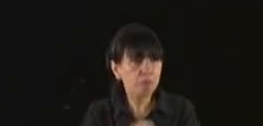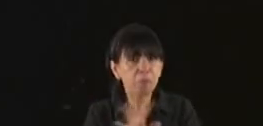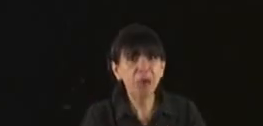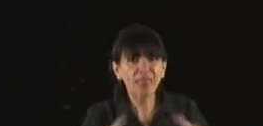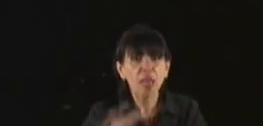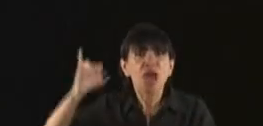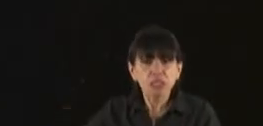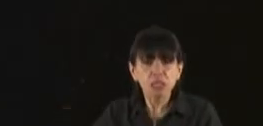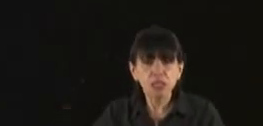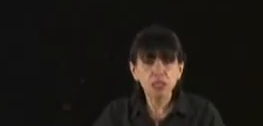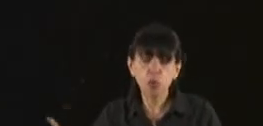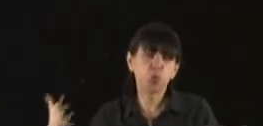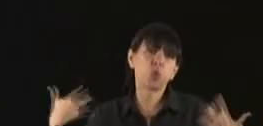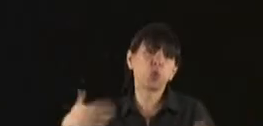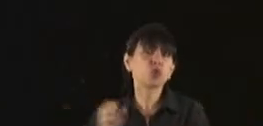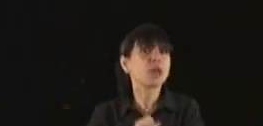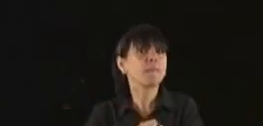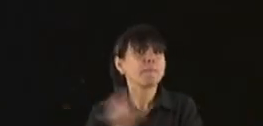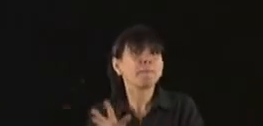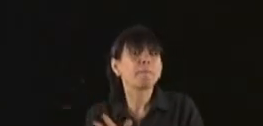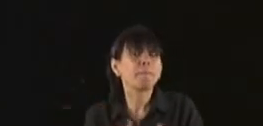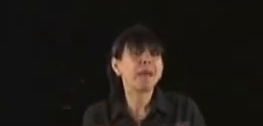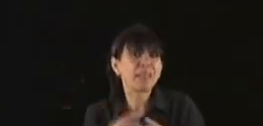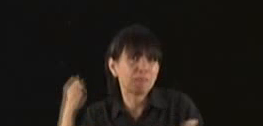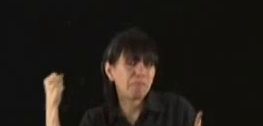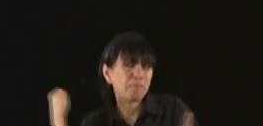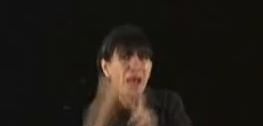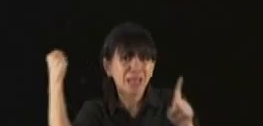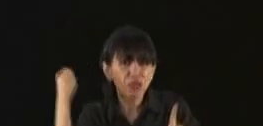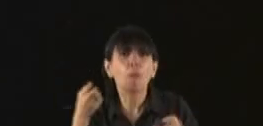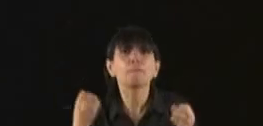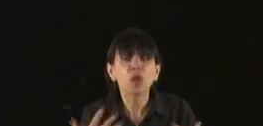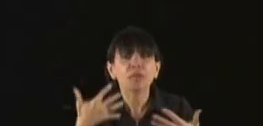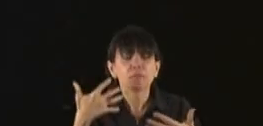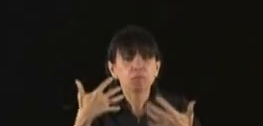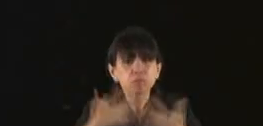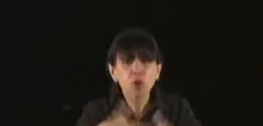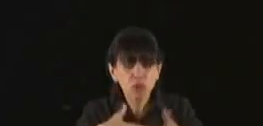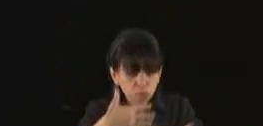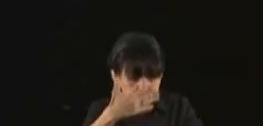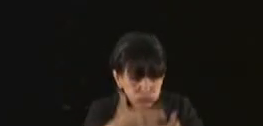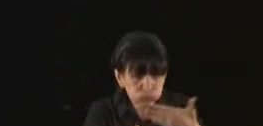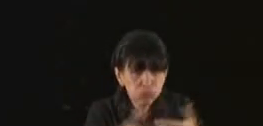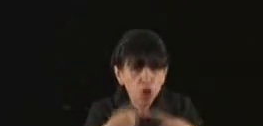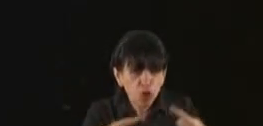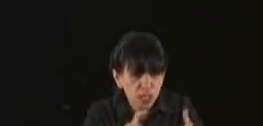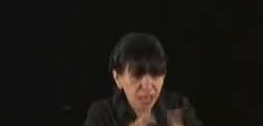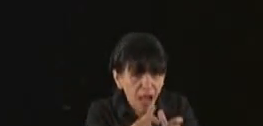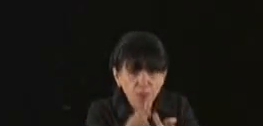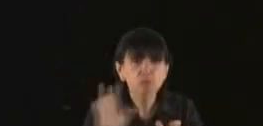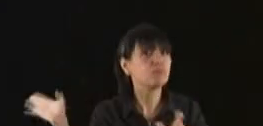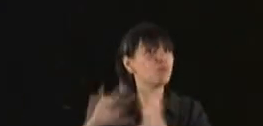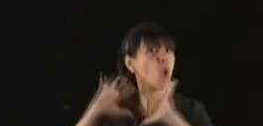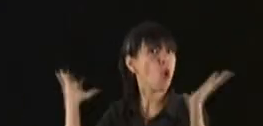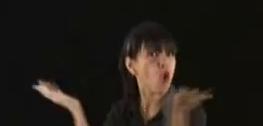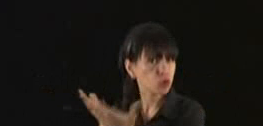Allí con la pandemia empezó a darse un proceso que se observó en todo el mundo. El